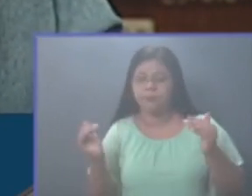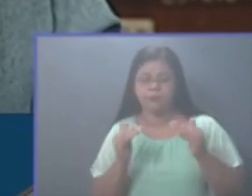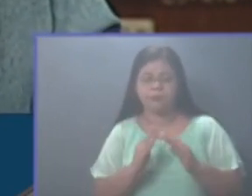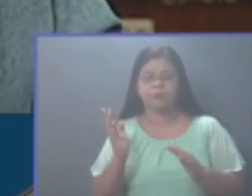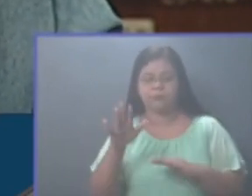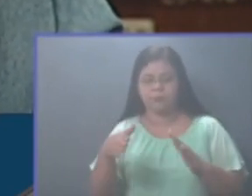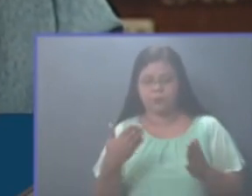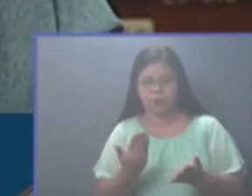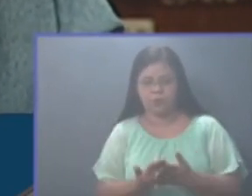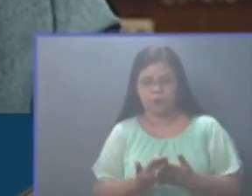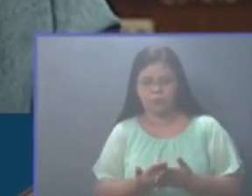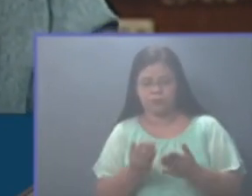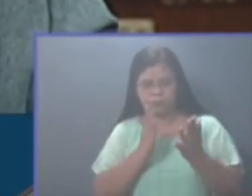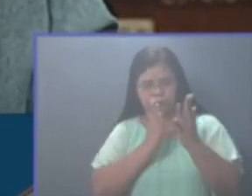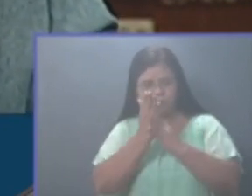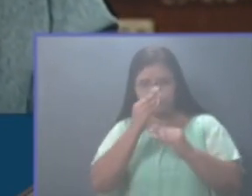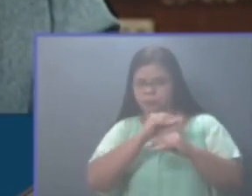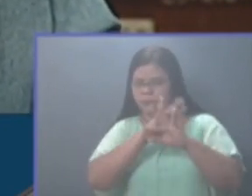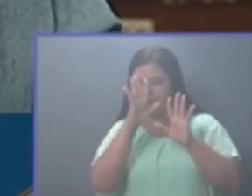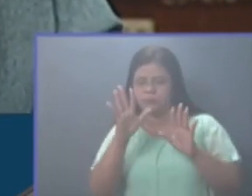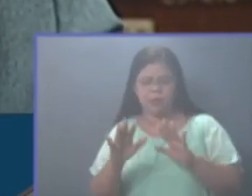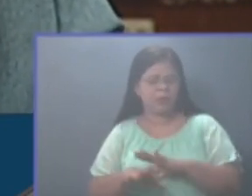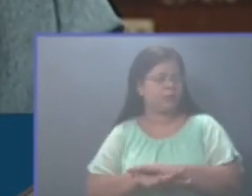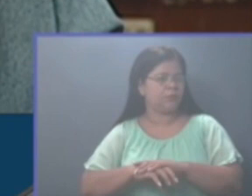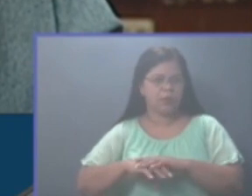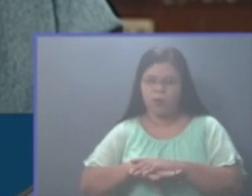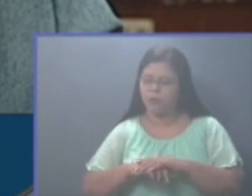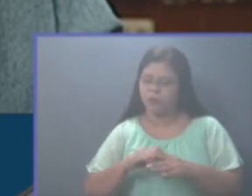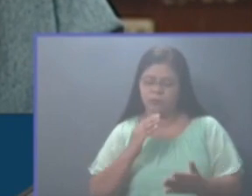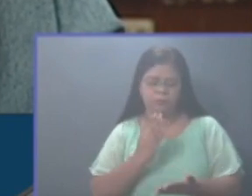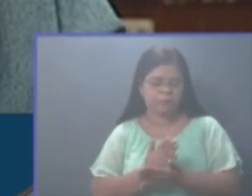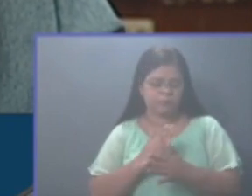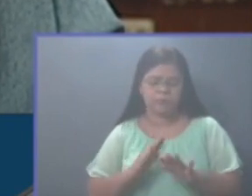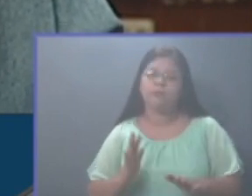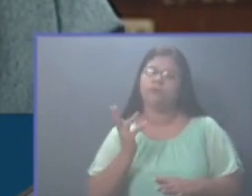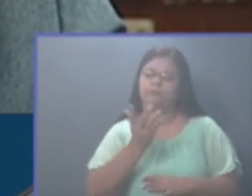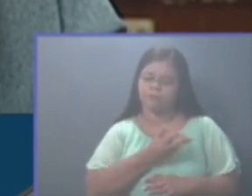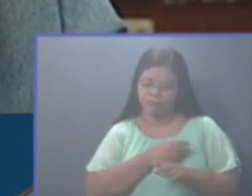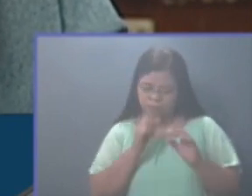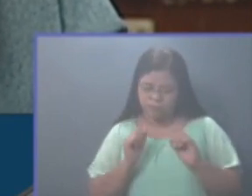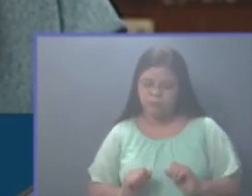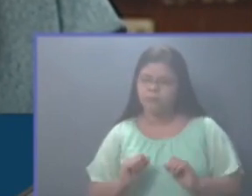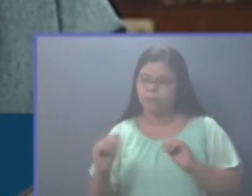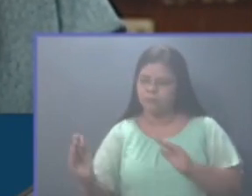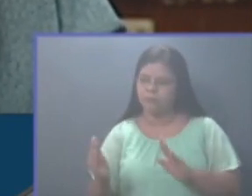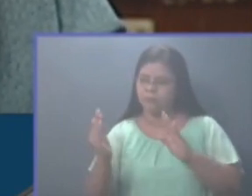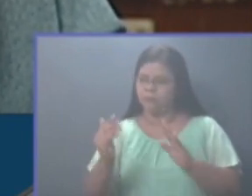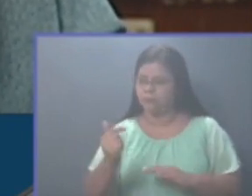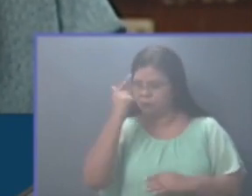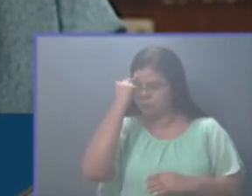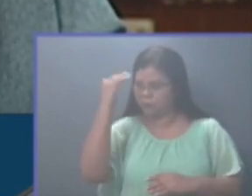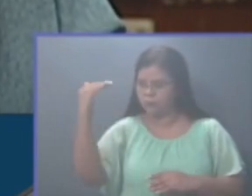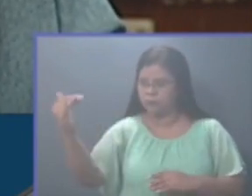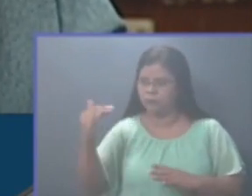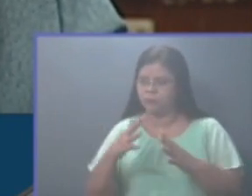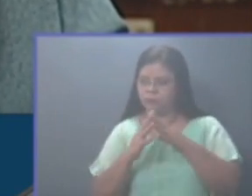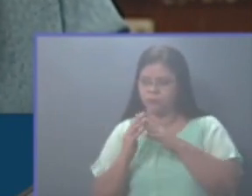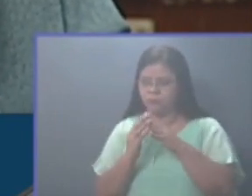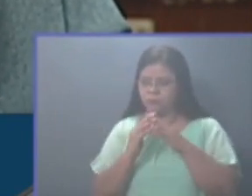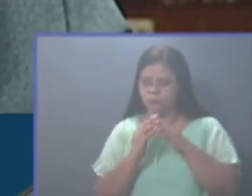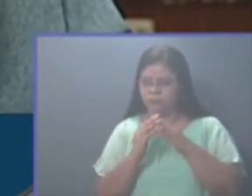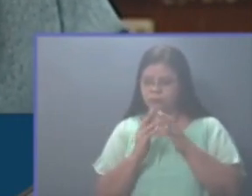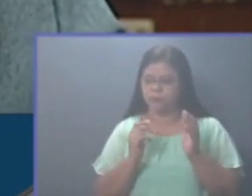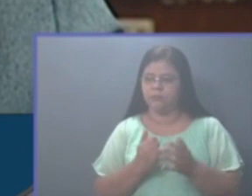sea transparente, que no haya corrupción. Y en eso nos vamos a encontrar con la política norteamericana y con